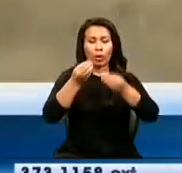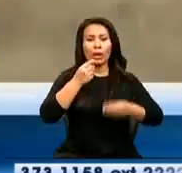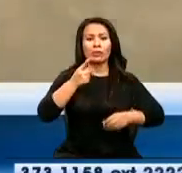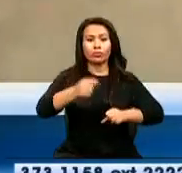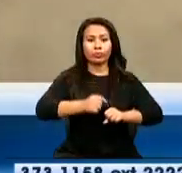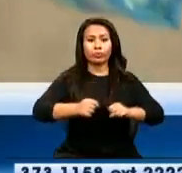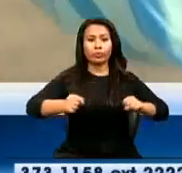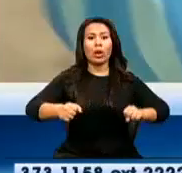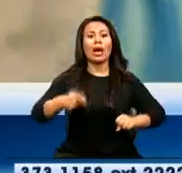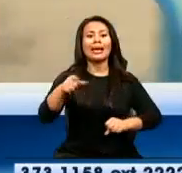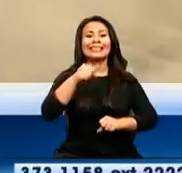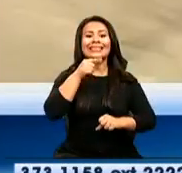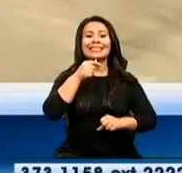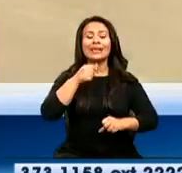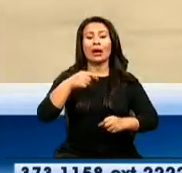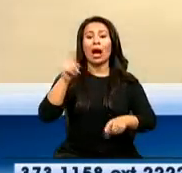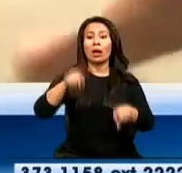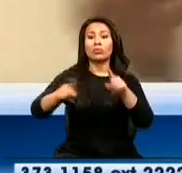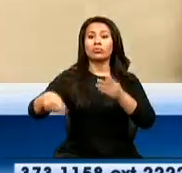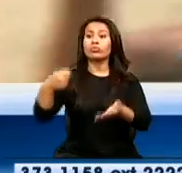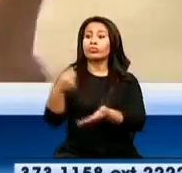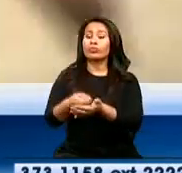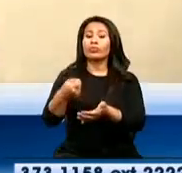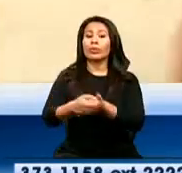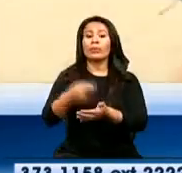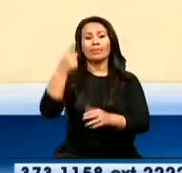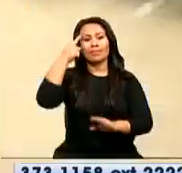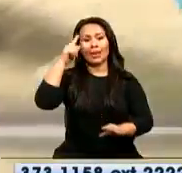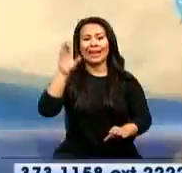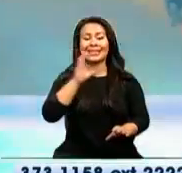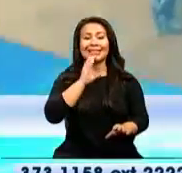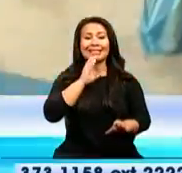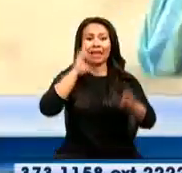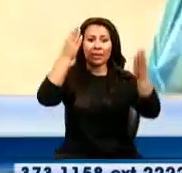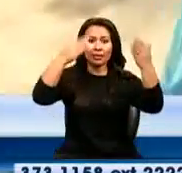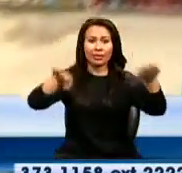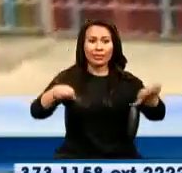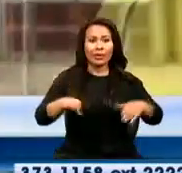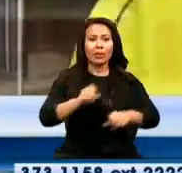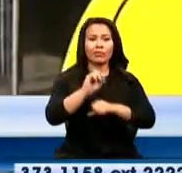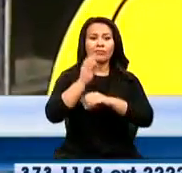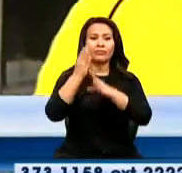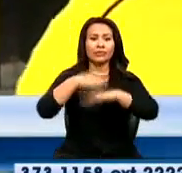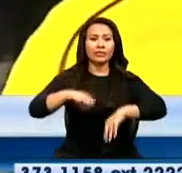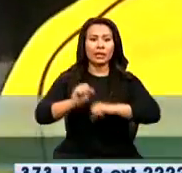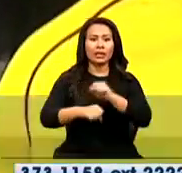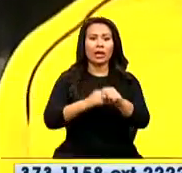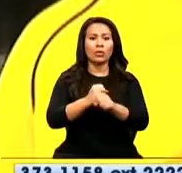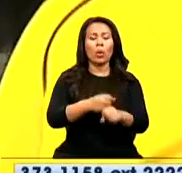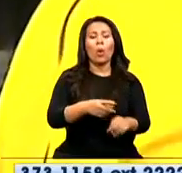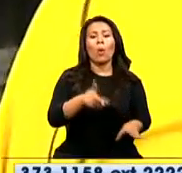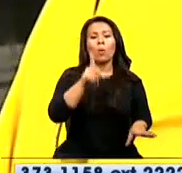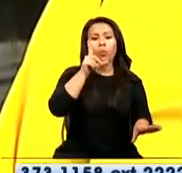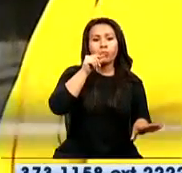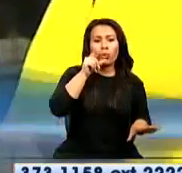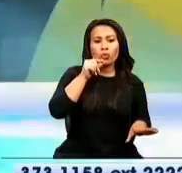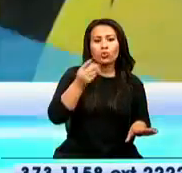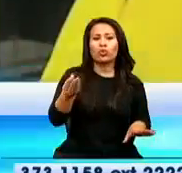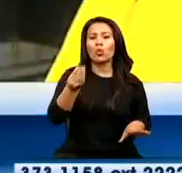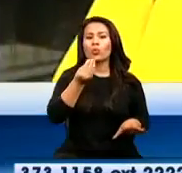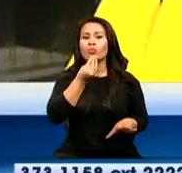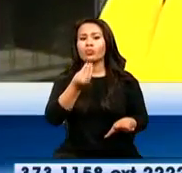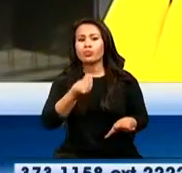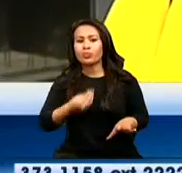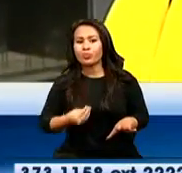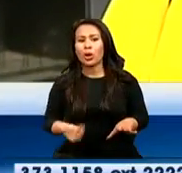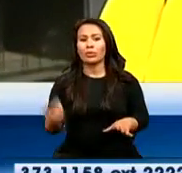Desde ya hay quienes adelantan sus compras para las cenas de Navidad y de fin de año. Pollo y pavo. ¿Ya? Para la fin de año yo no